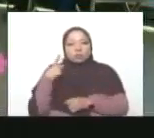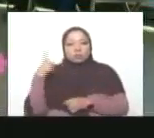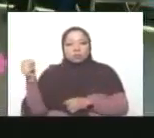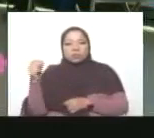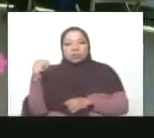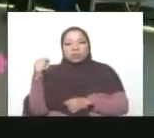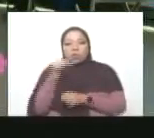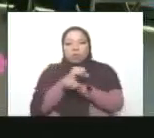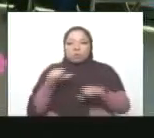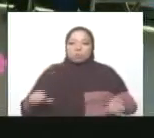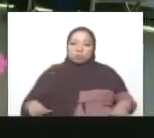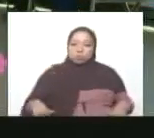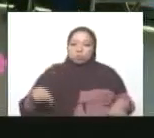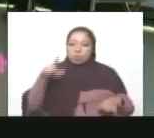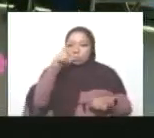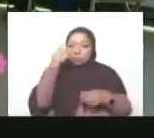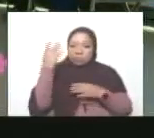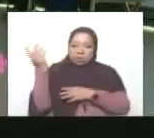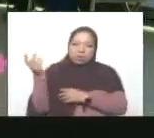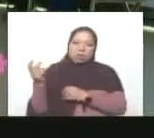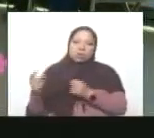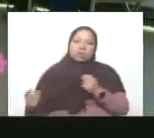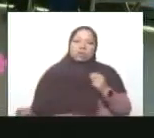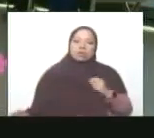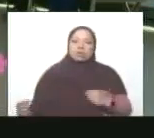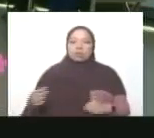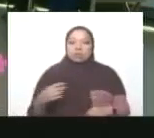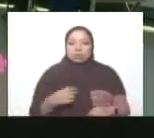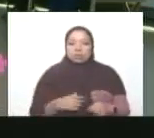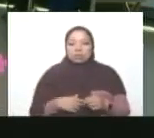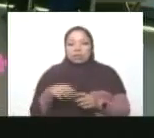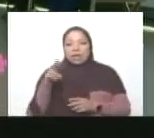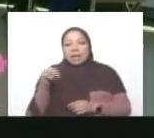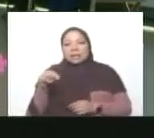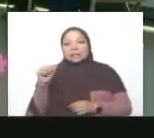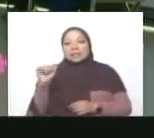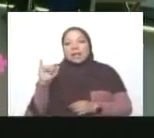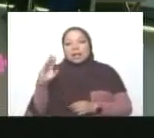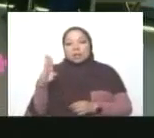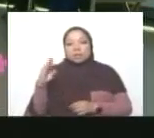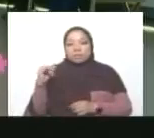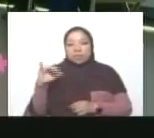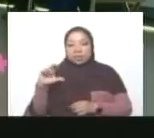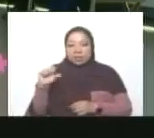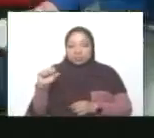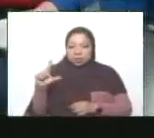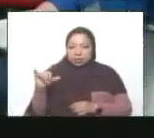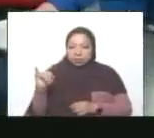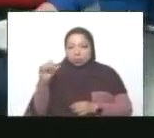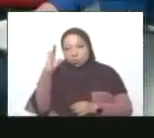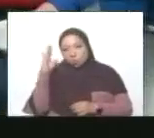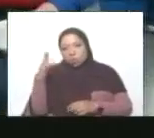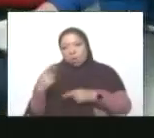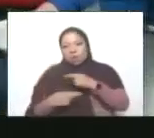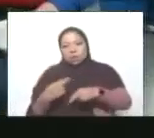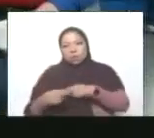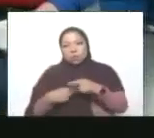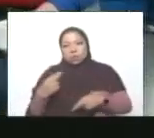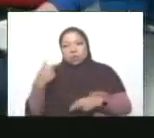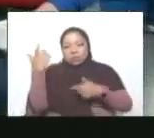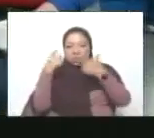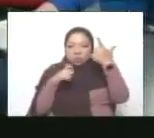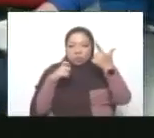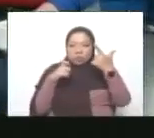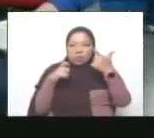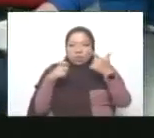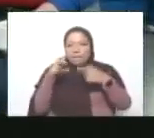en Portuguesa, Naibilis González Pérez. González Pérez. Muy buenas noches, presidente. Un saludo revolucionario chavista